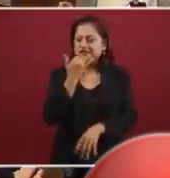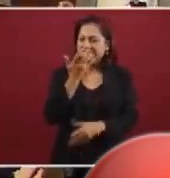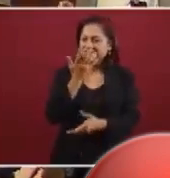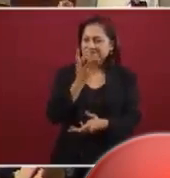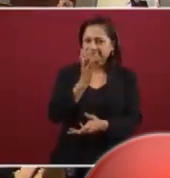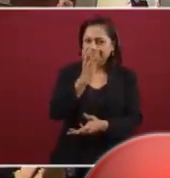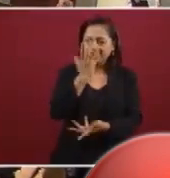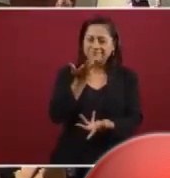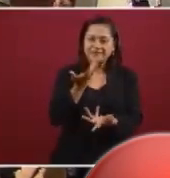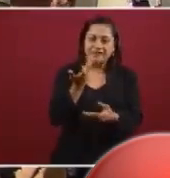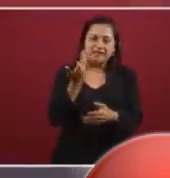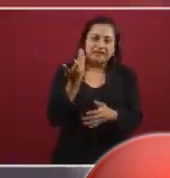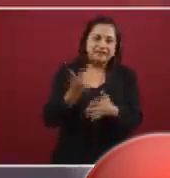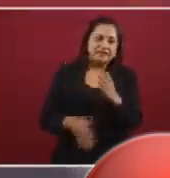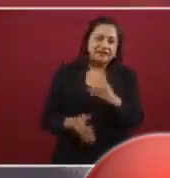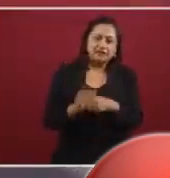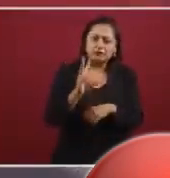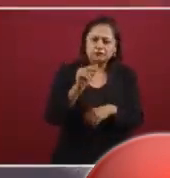llegar a la verdad.